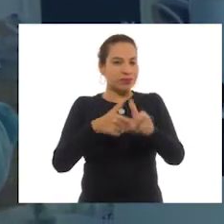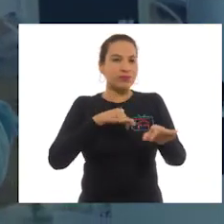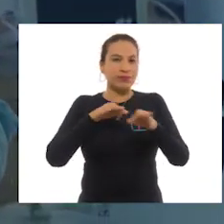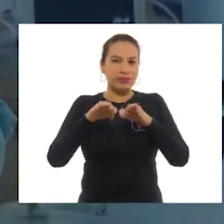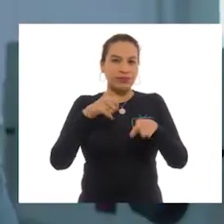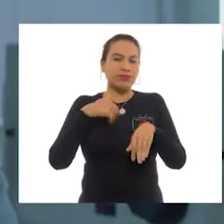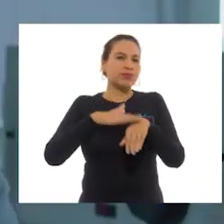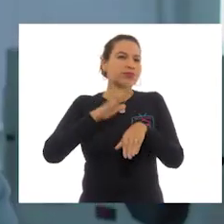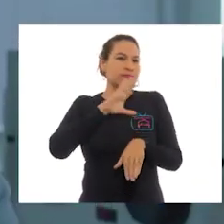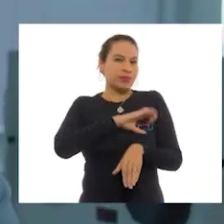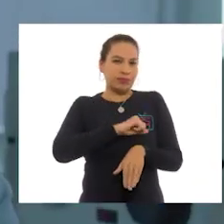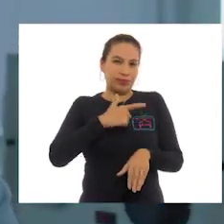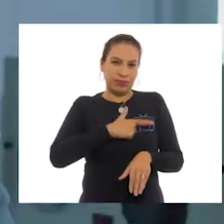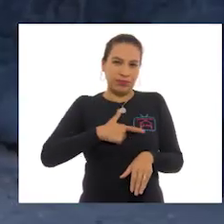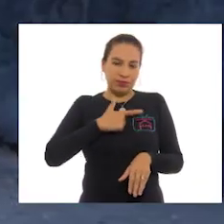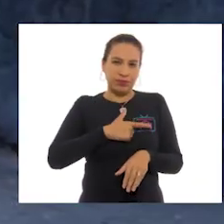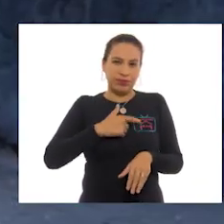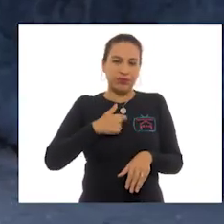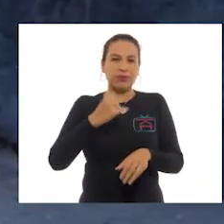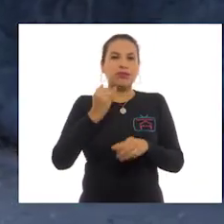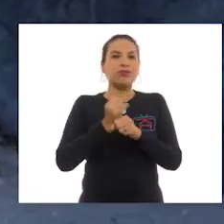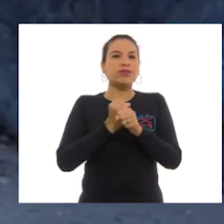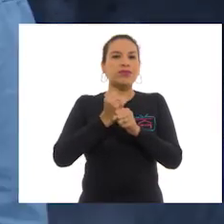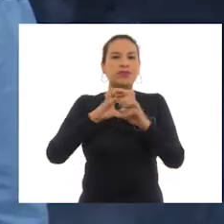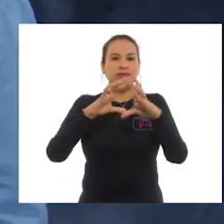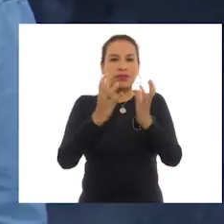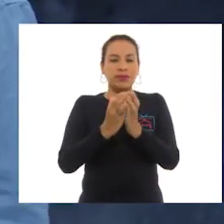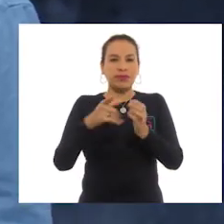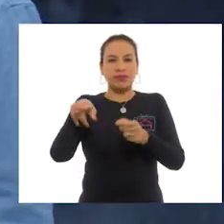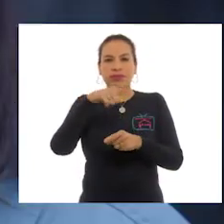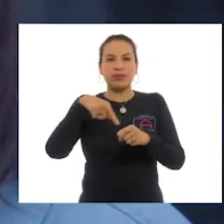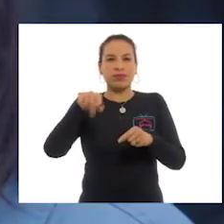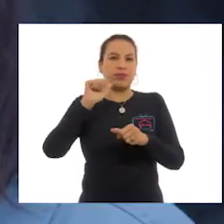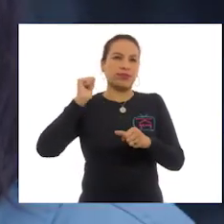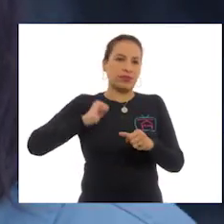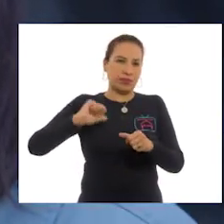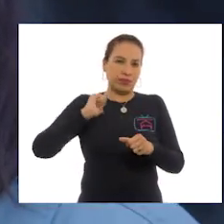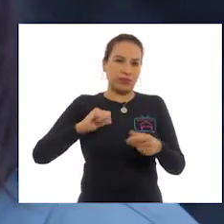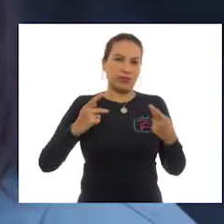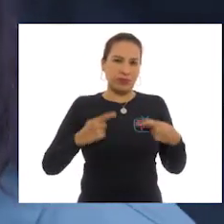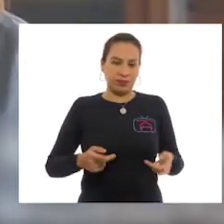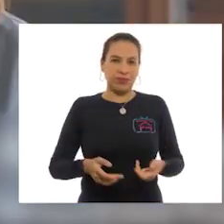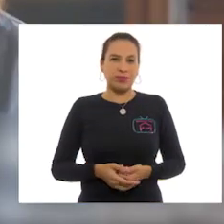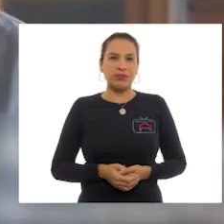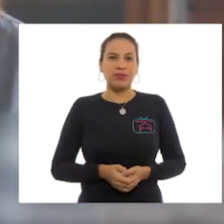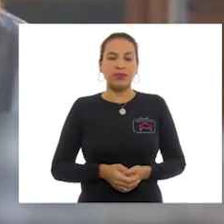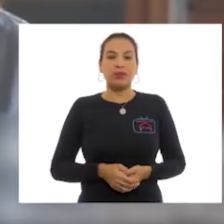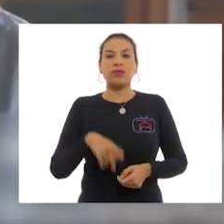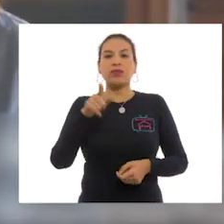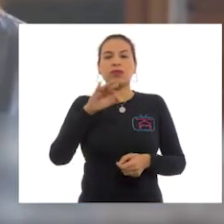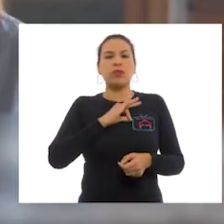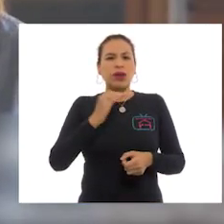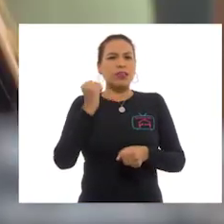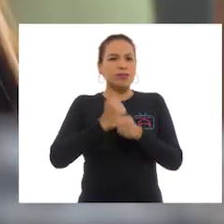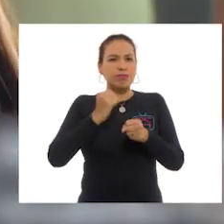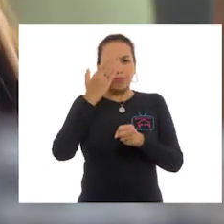en lo que más me apasiona. Investigo nuestro planeta y a nuestros antepasados. Explota tu